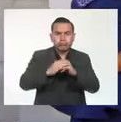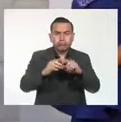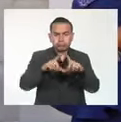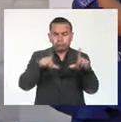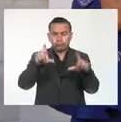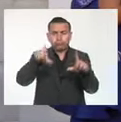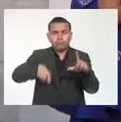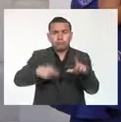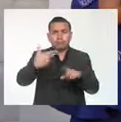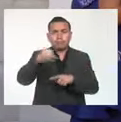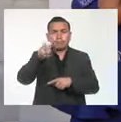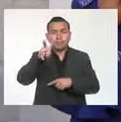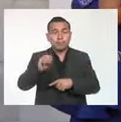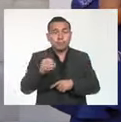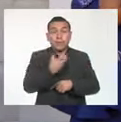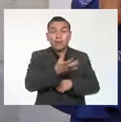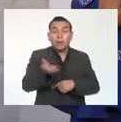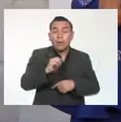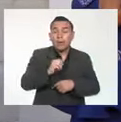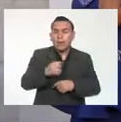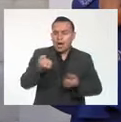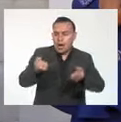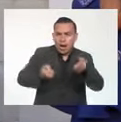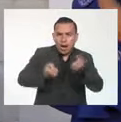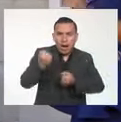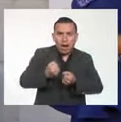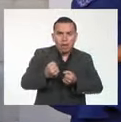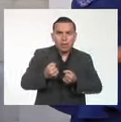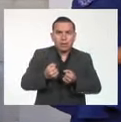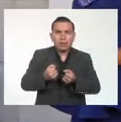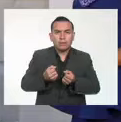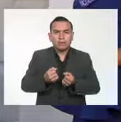propiedad privada, vehículos.